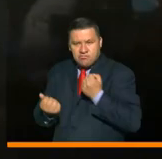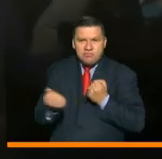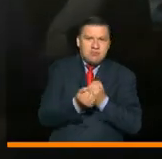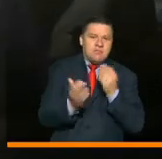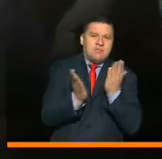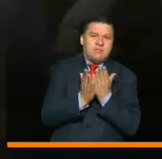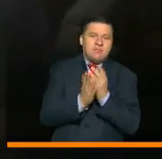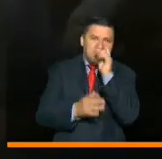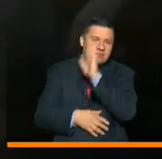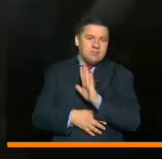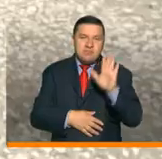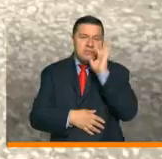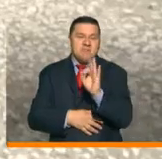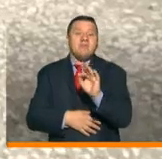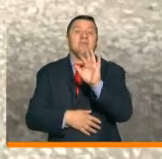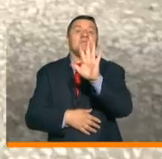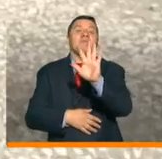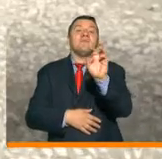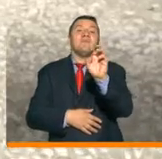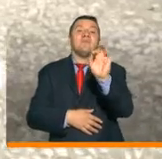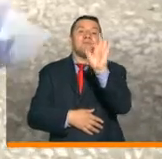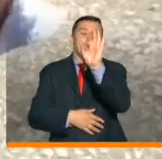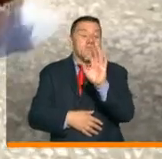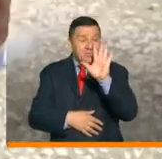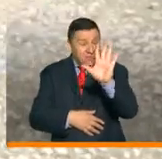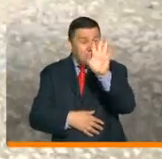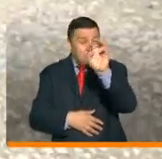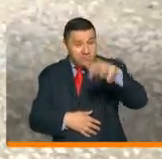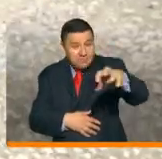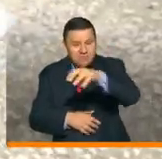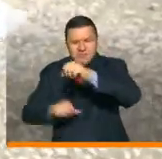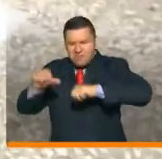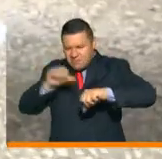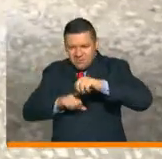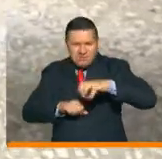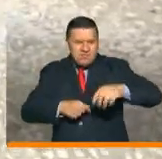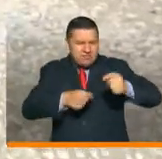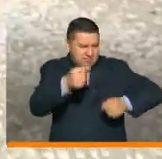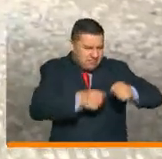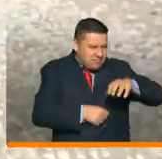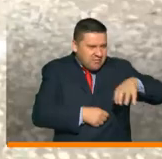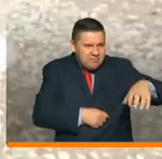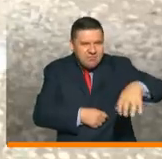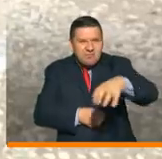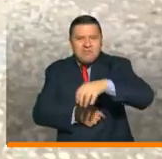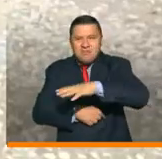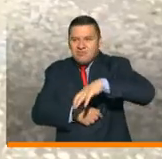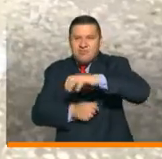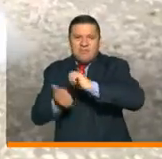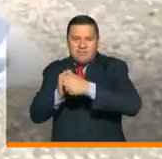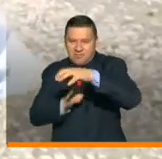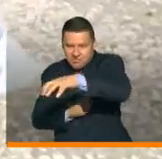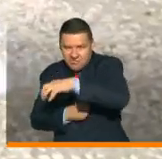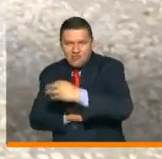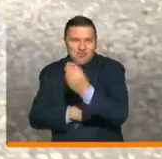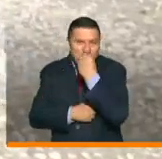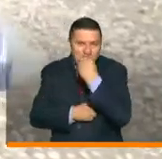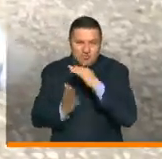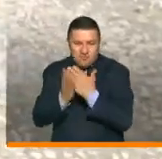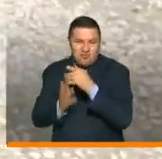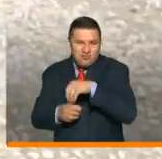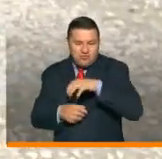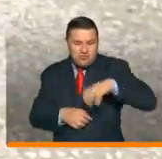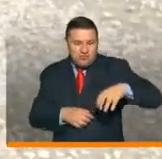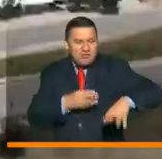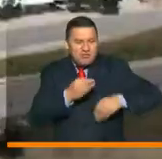Educativa en el país, con 58 aulas clase, laboratorios, zonas administrativas, zonas deportivas, comedor escolar y